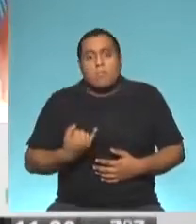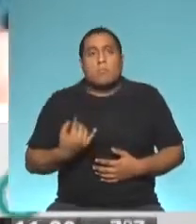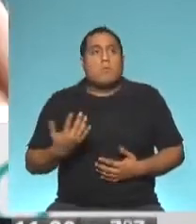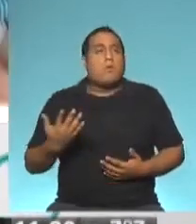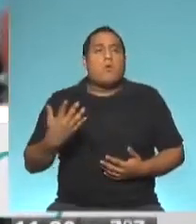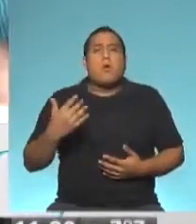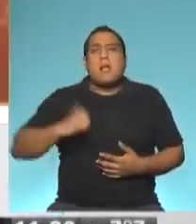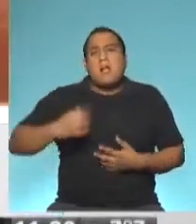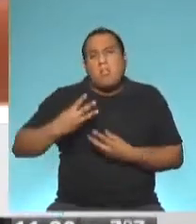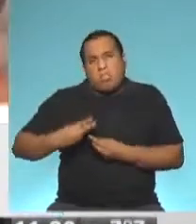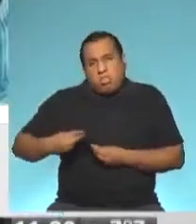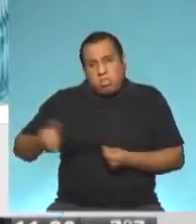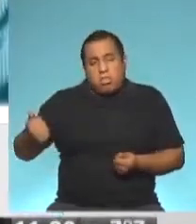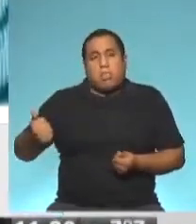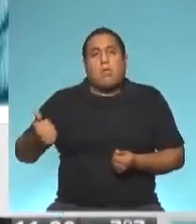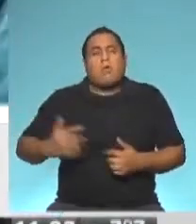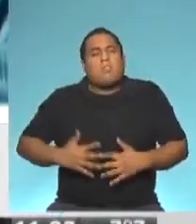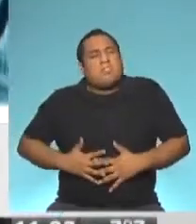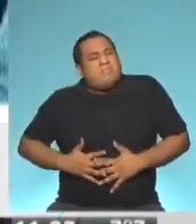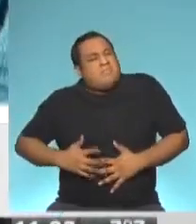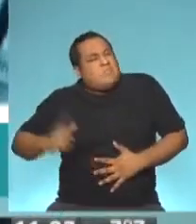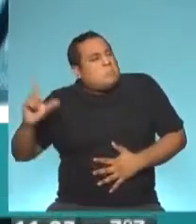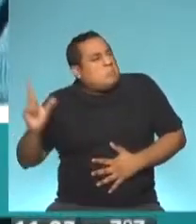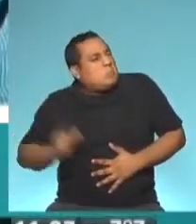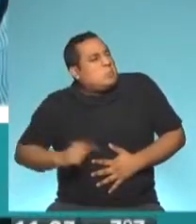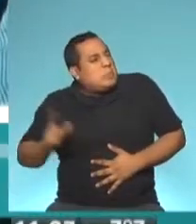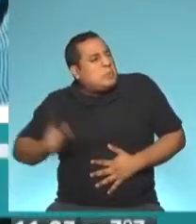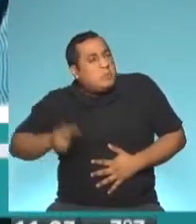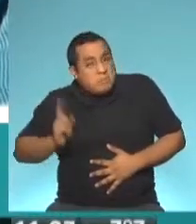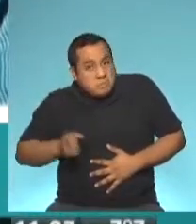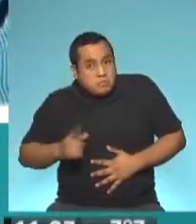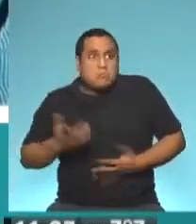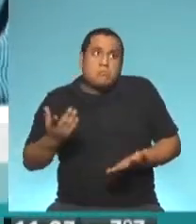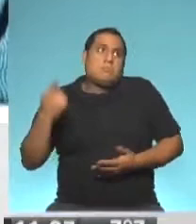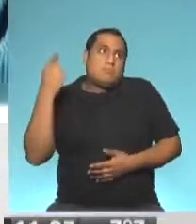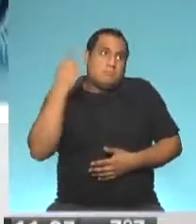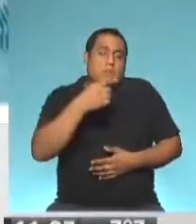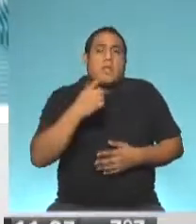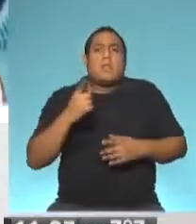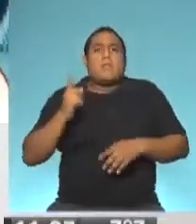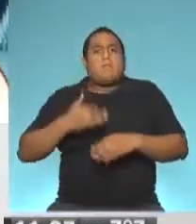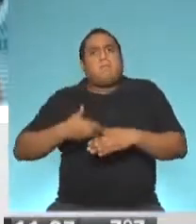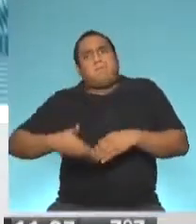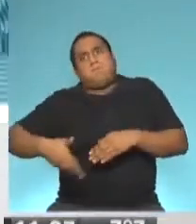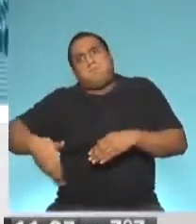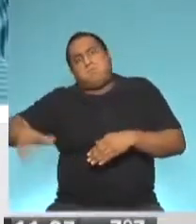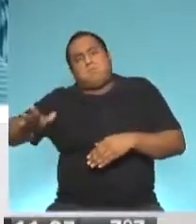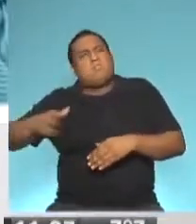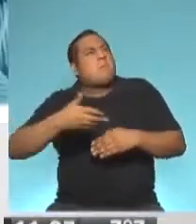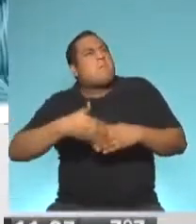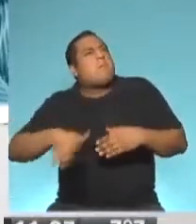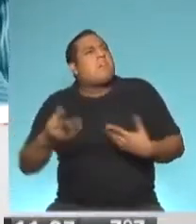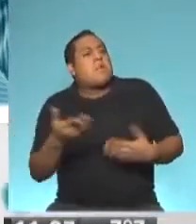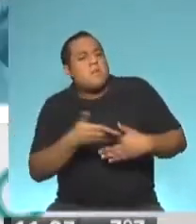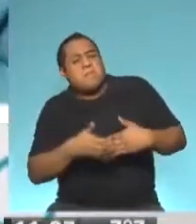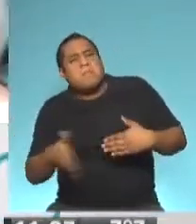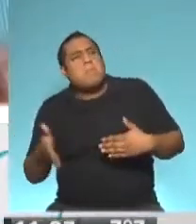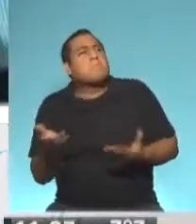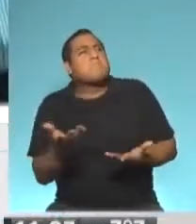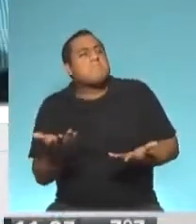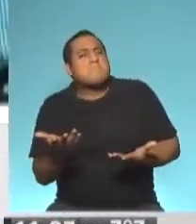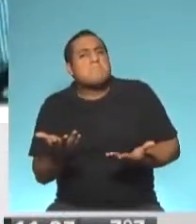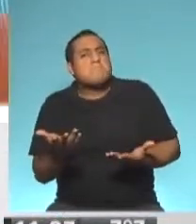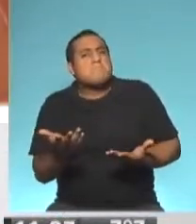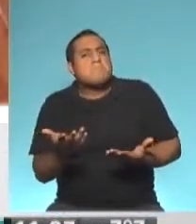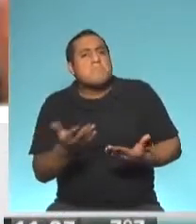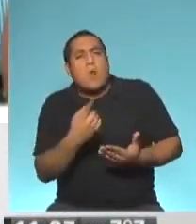dolor abdominal que se prolongan en el tiempo ameritan una consulta también. Que se prolongan en el tiempo, ¿de qué hablamos? ¿Cuánto tiempo aproximadamente?